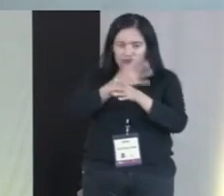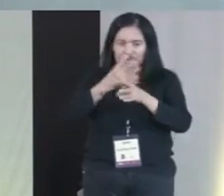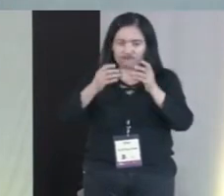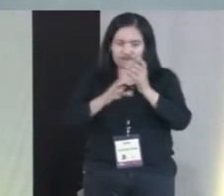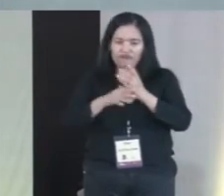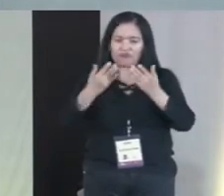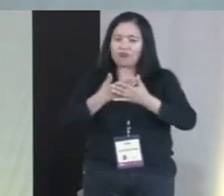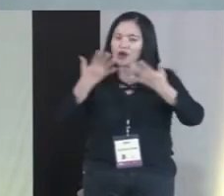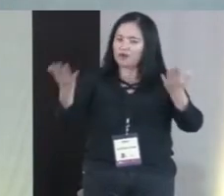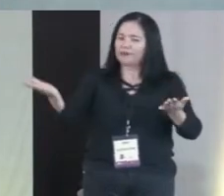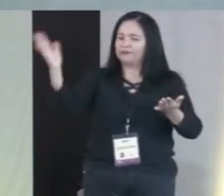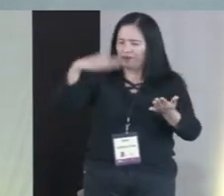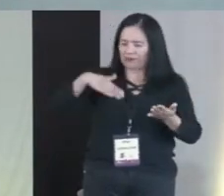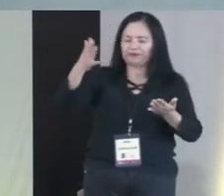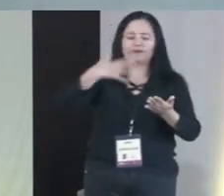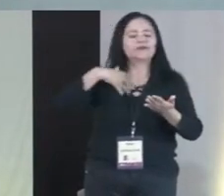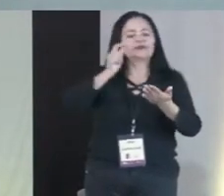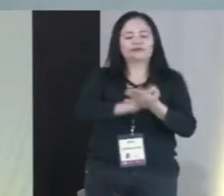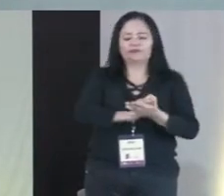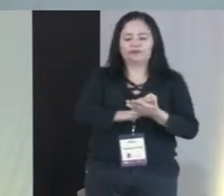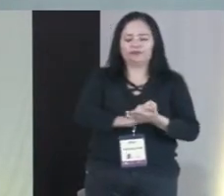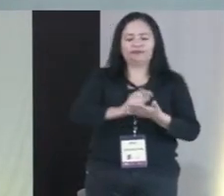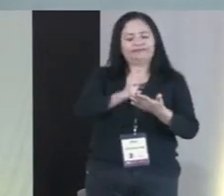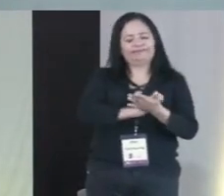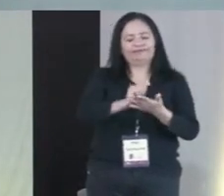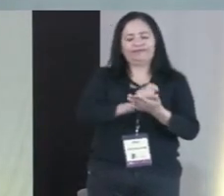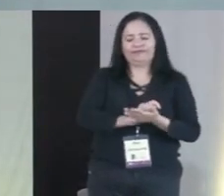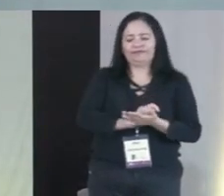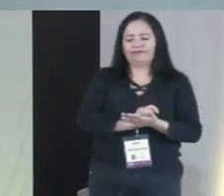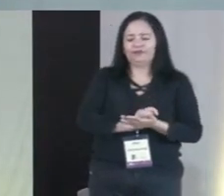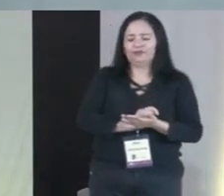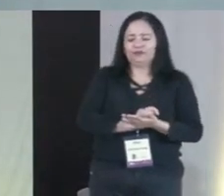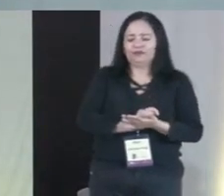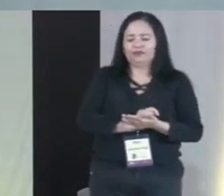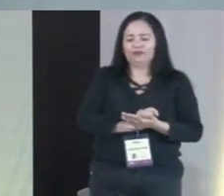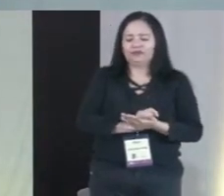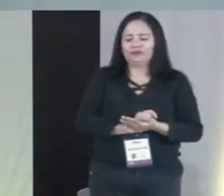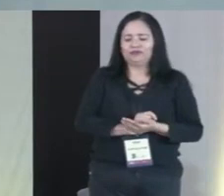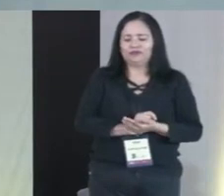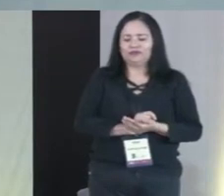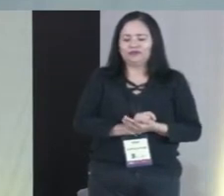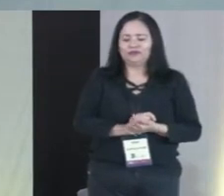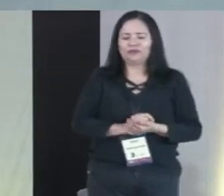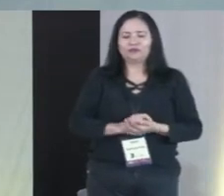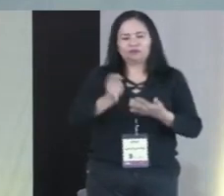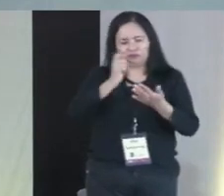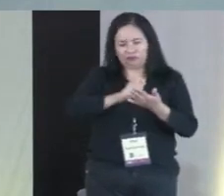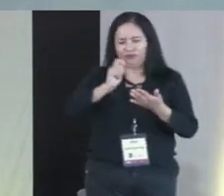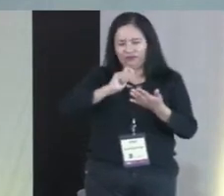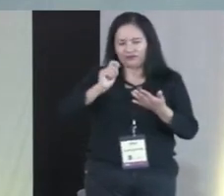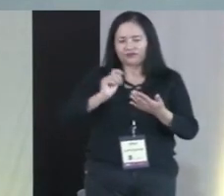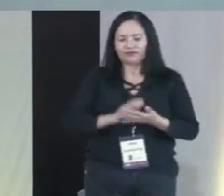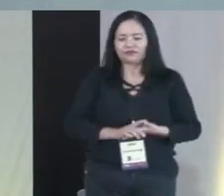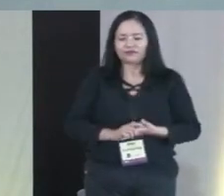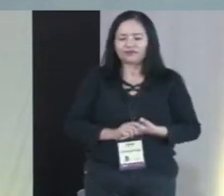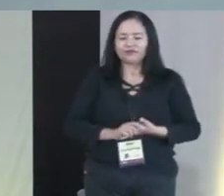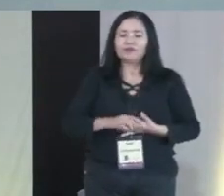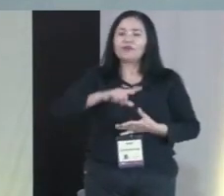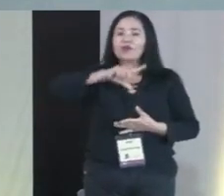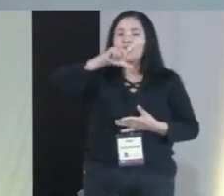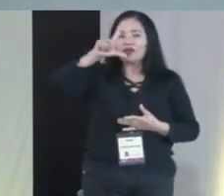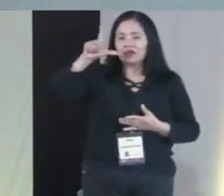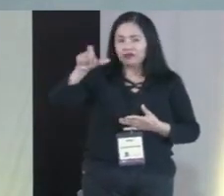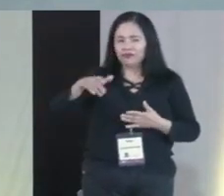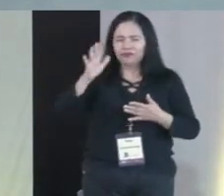para decirle a ese: a ver, ven para acá, a ver, cabroncito, te queremos aquí. Y en el curso